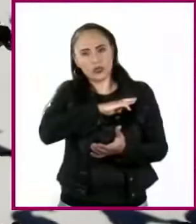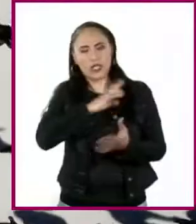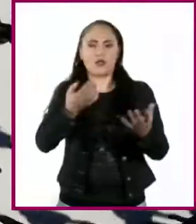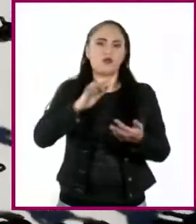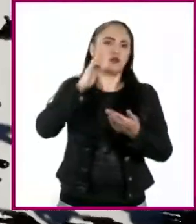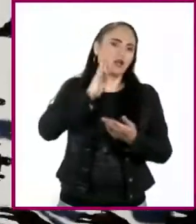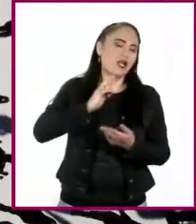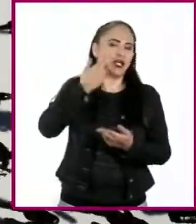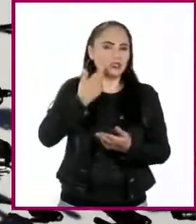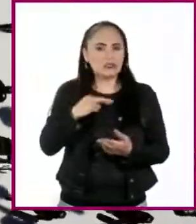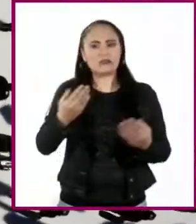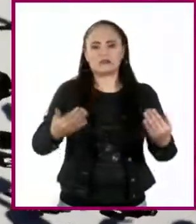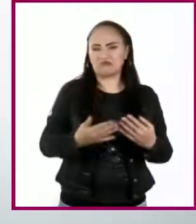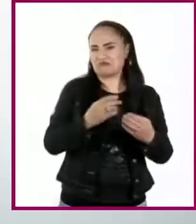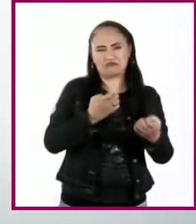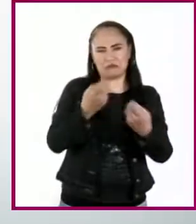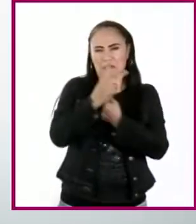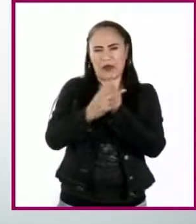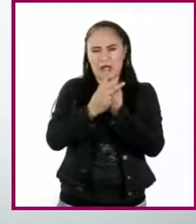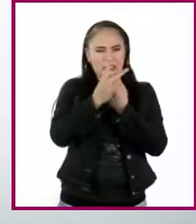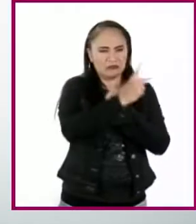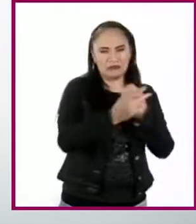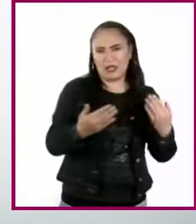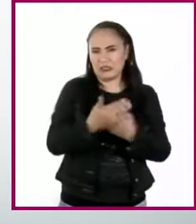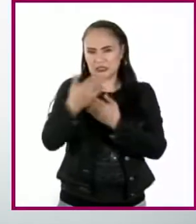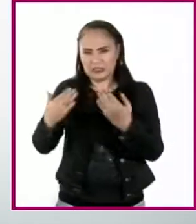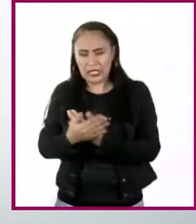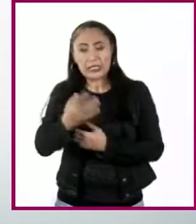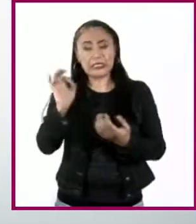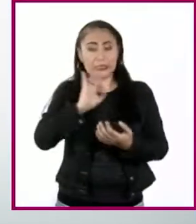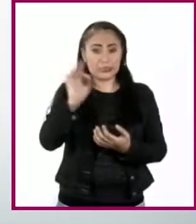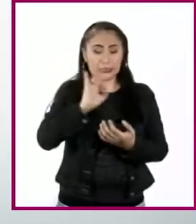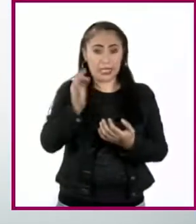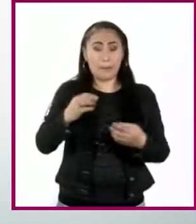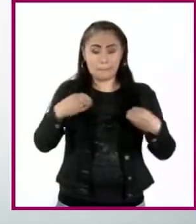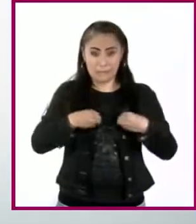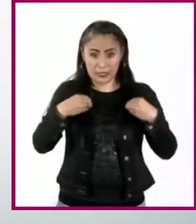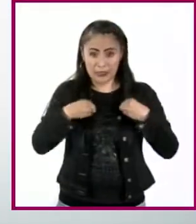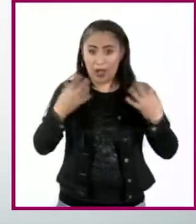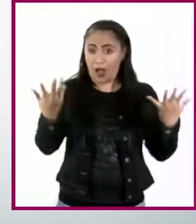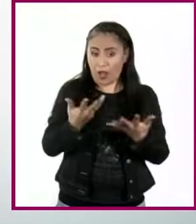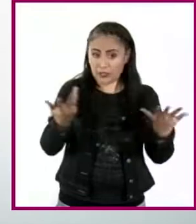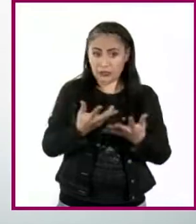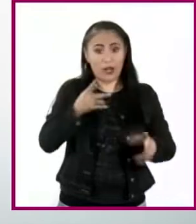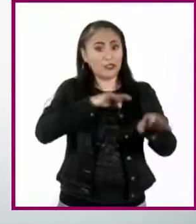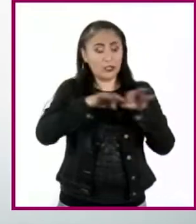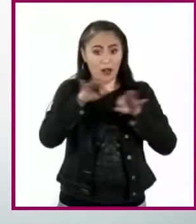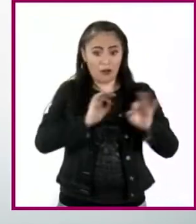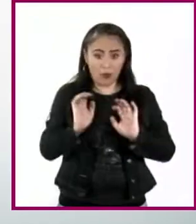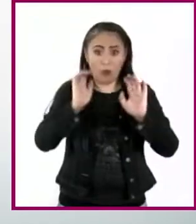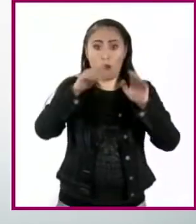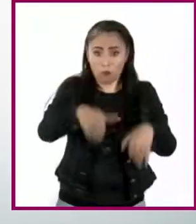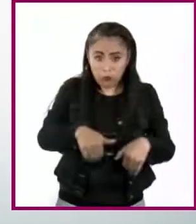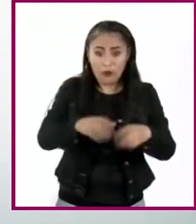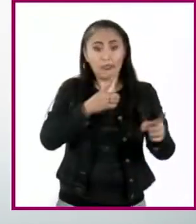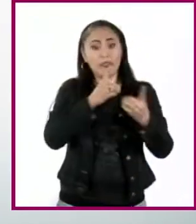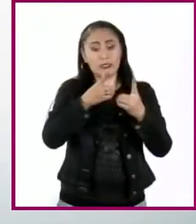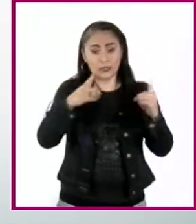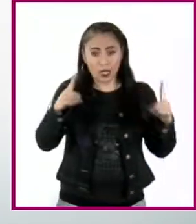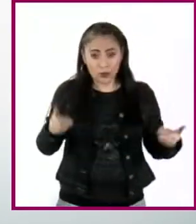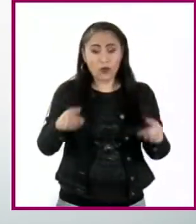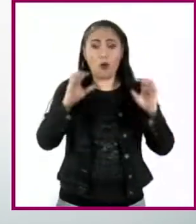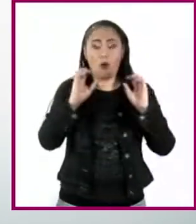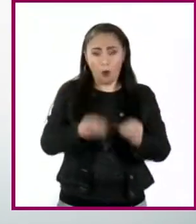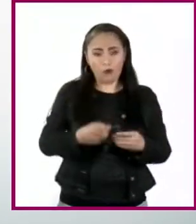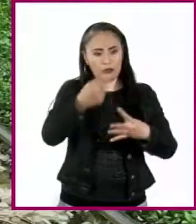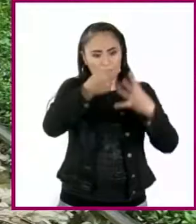cualquier otro, se encuentran en una situación de riesgo que impide su incorporación a la vida productiva, su desarrollo y su acceso a mejores condiciones de